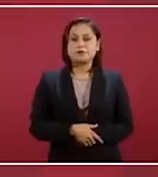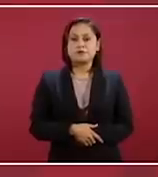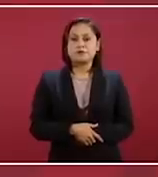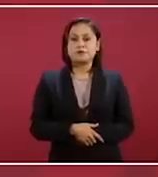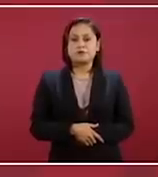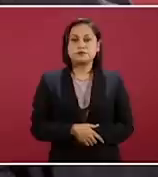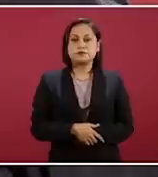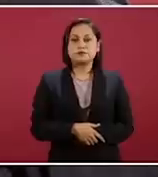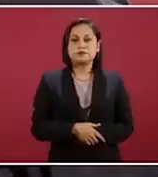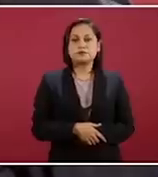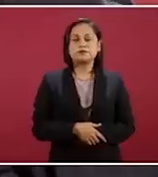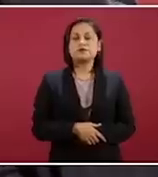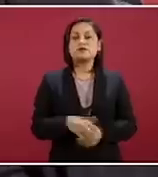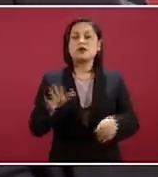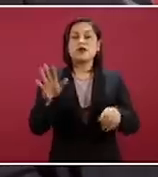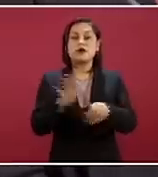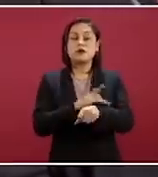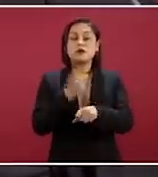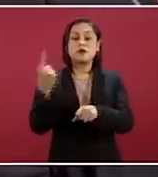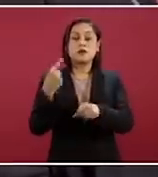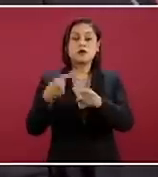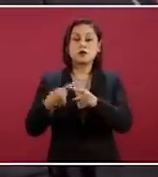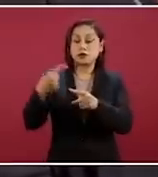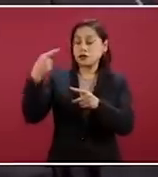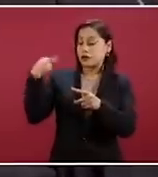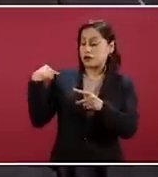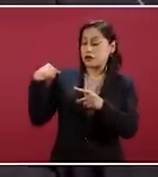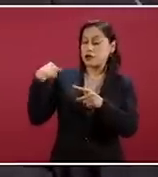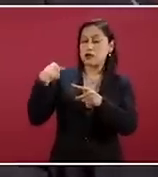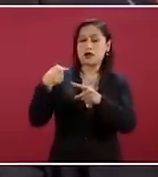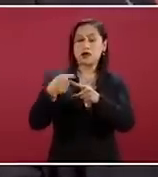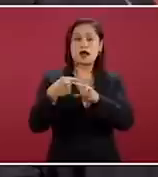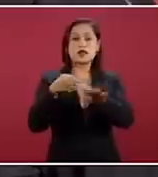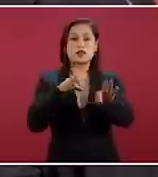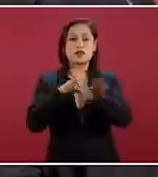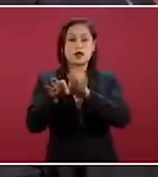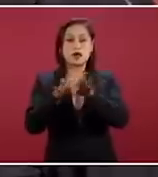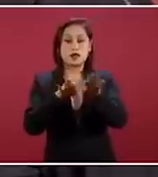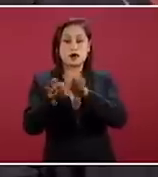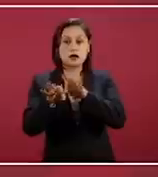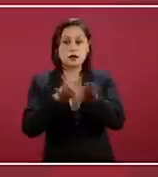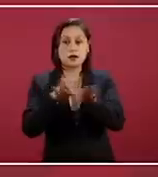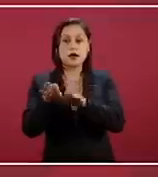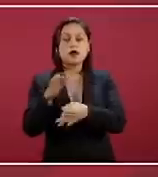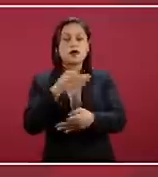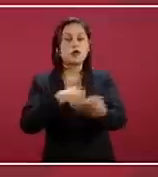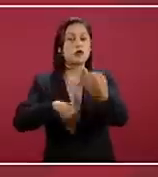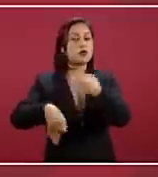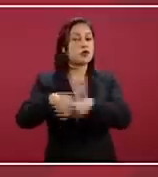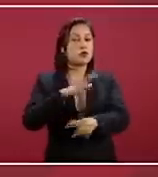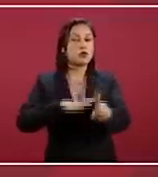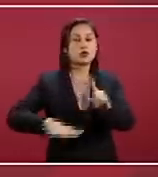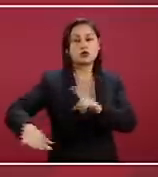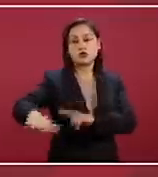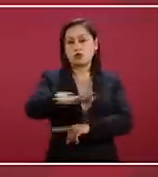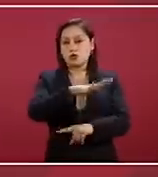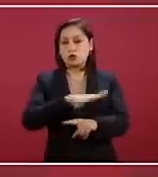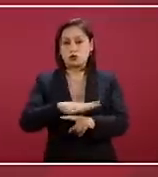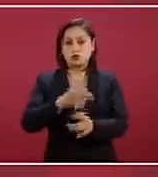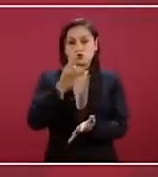de todo un pueblo, no es asunto de un solo